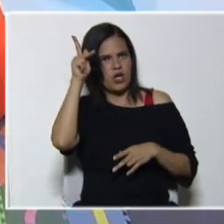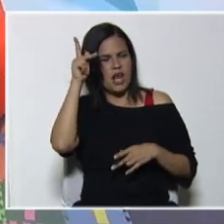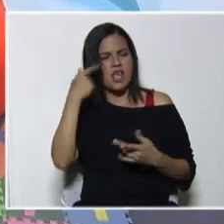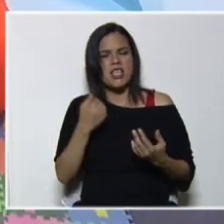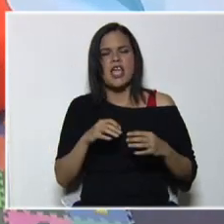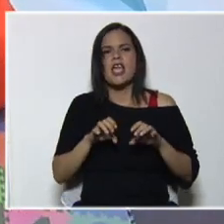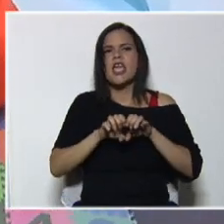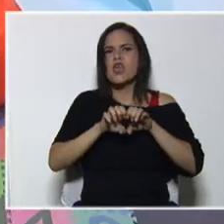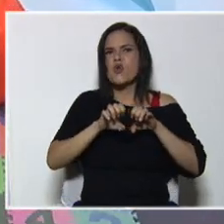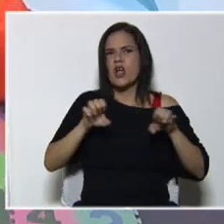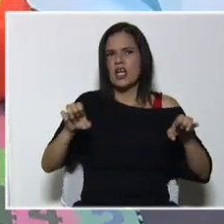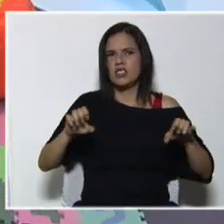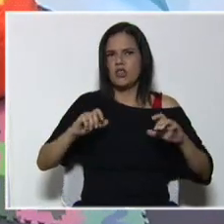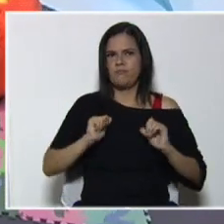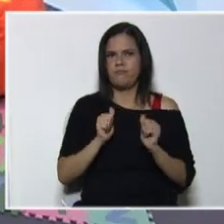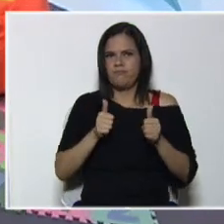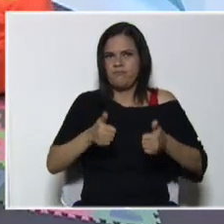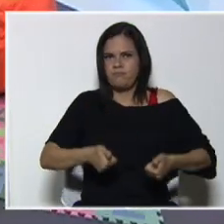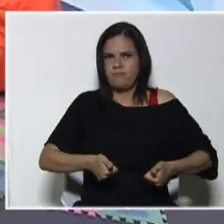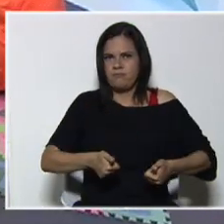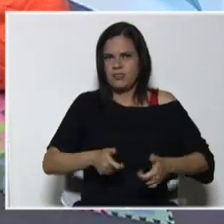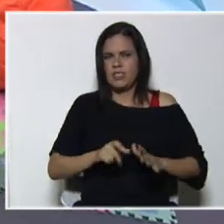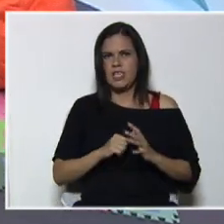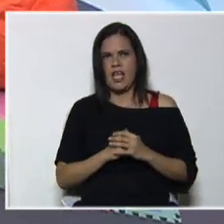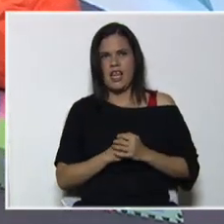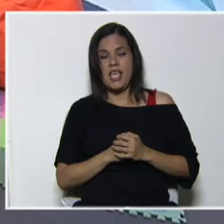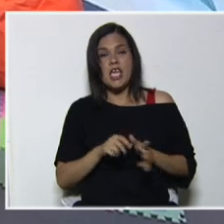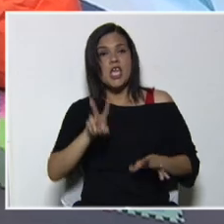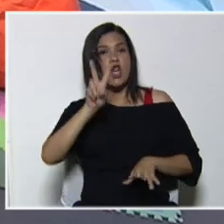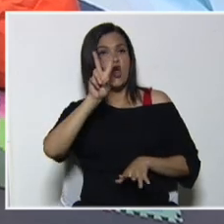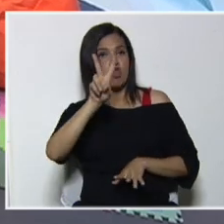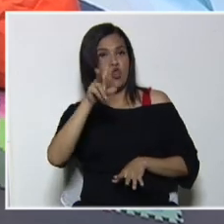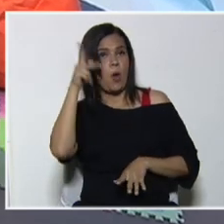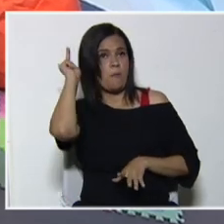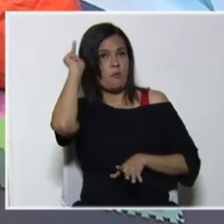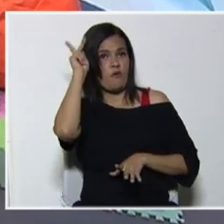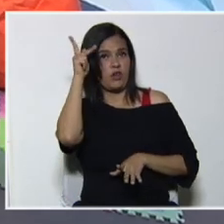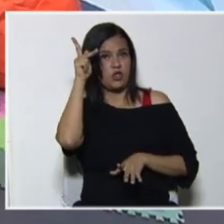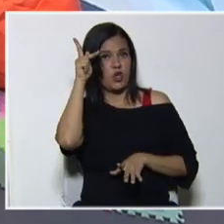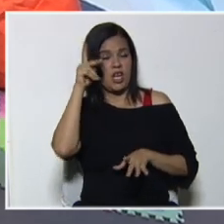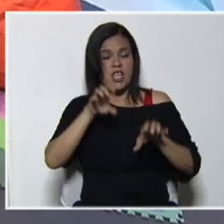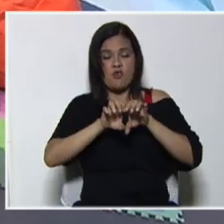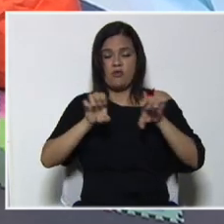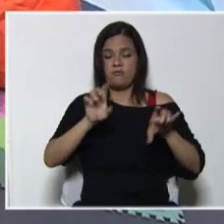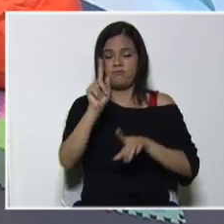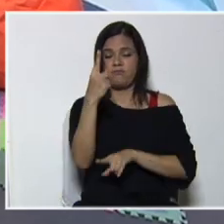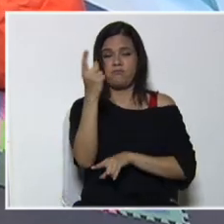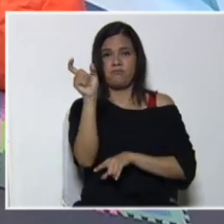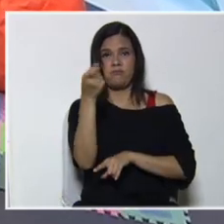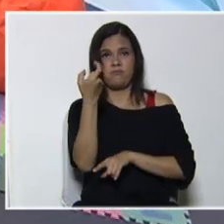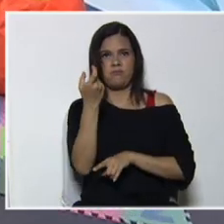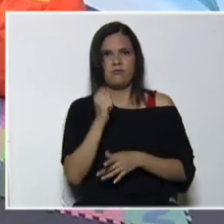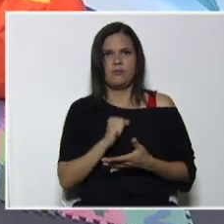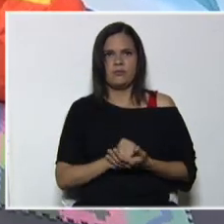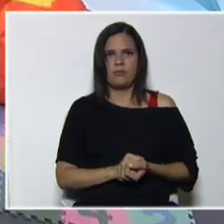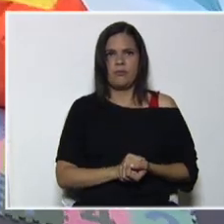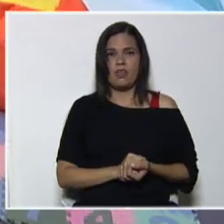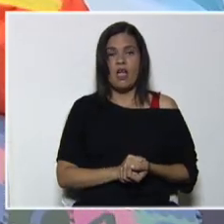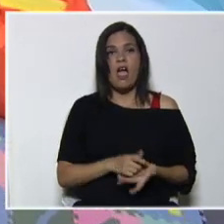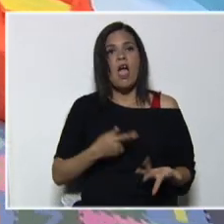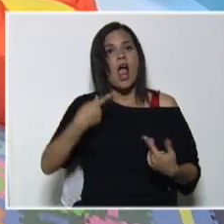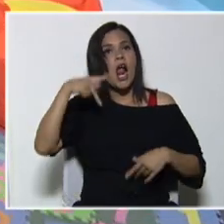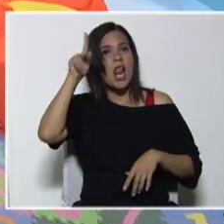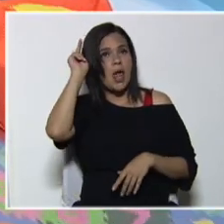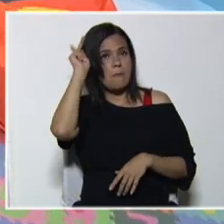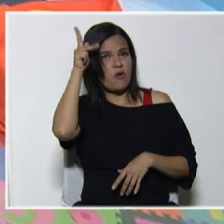educación inicial, Edinson Vázquez y Jenny Martínez en el nivel de educación primaria, Sarín Herrera para hablarnos